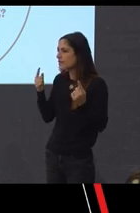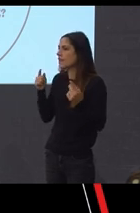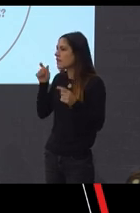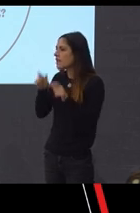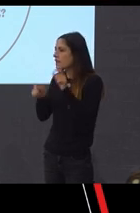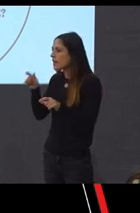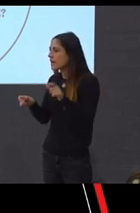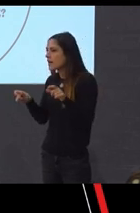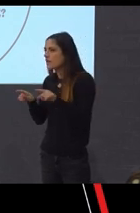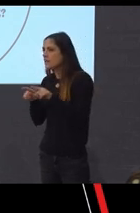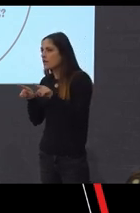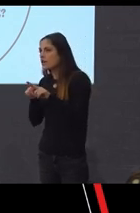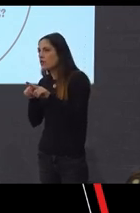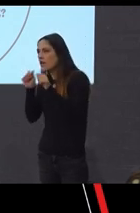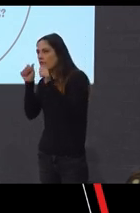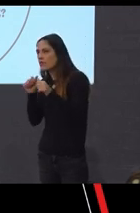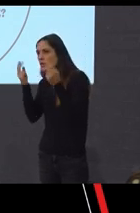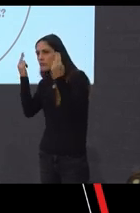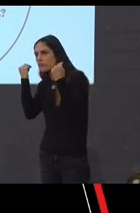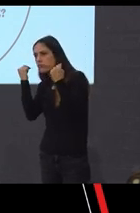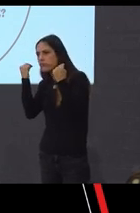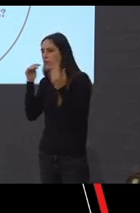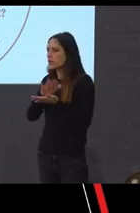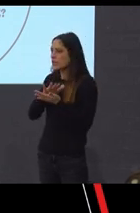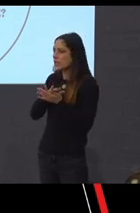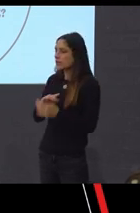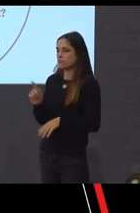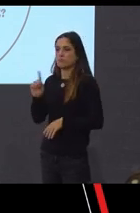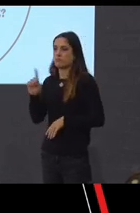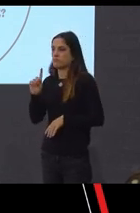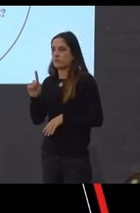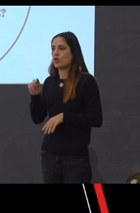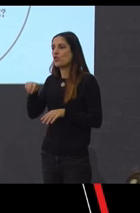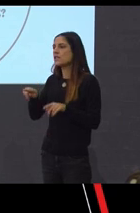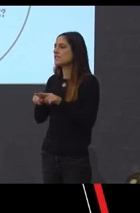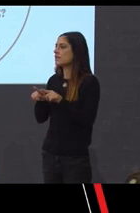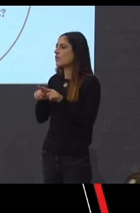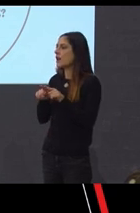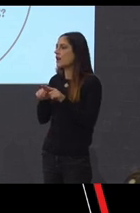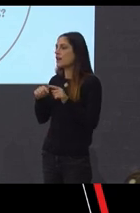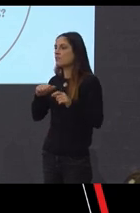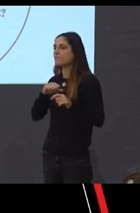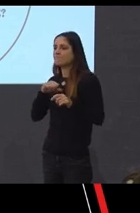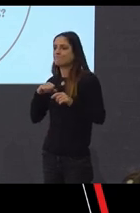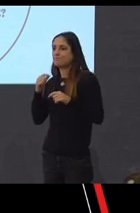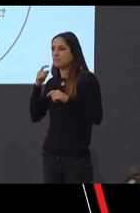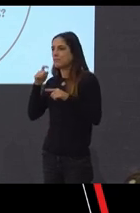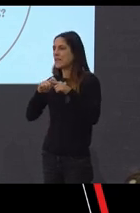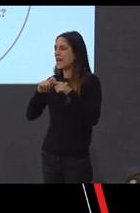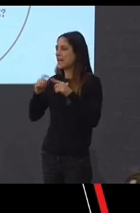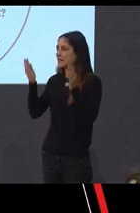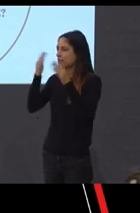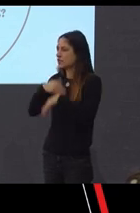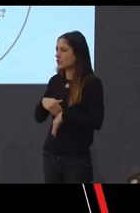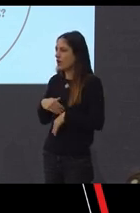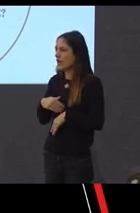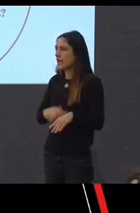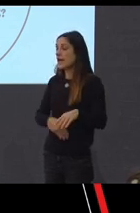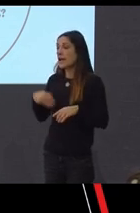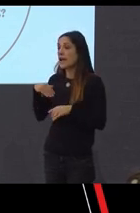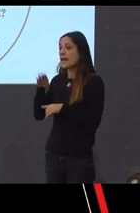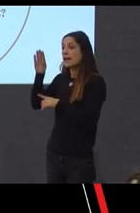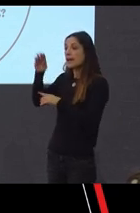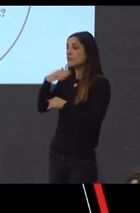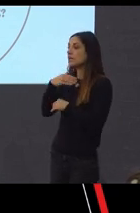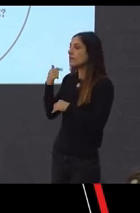de sumisión, non eran eses suxeitos pacíficos e carentes de personalidade que o réxime nos quería mostrar no seu discurso,